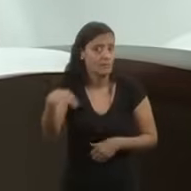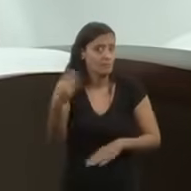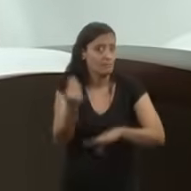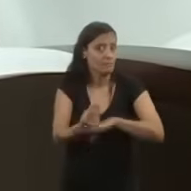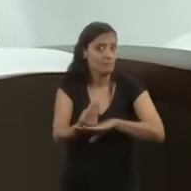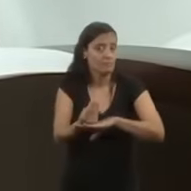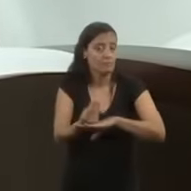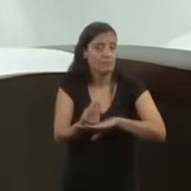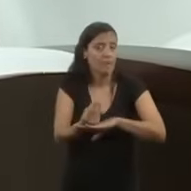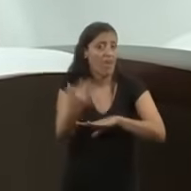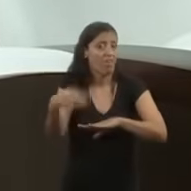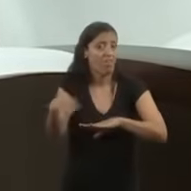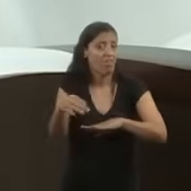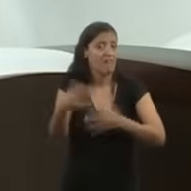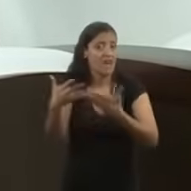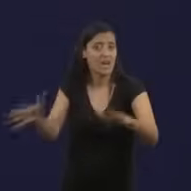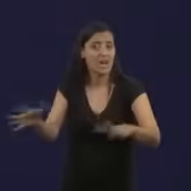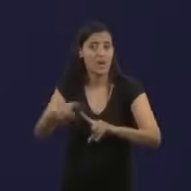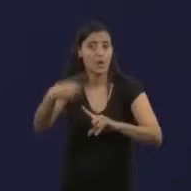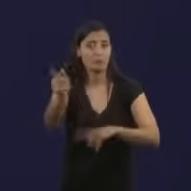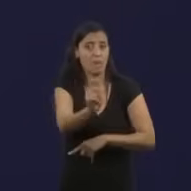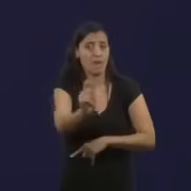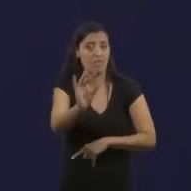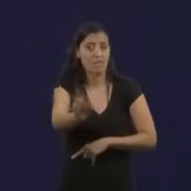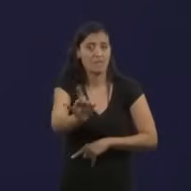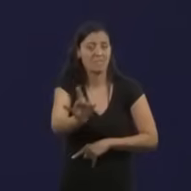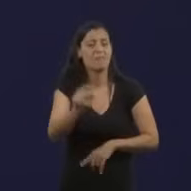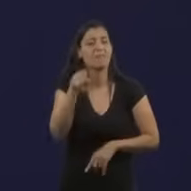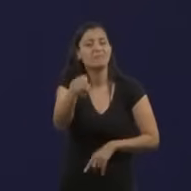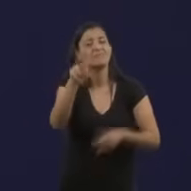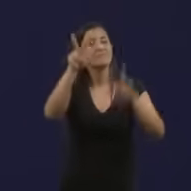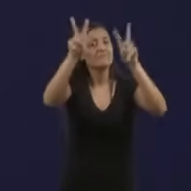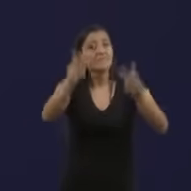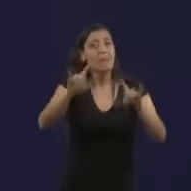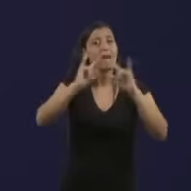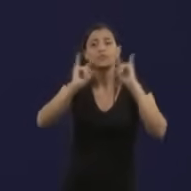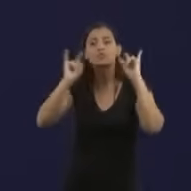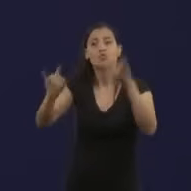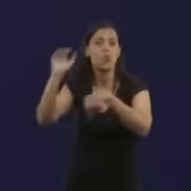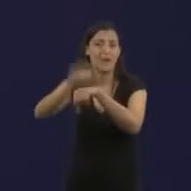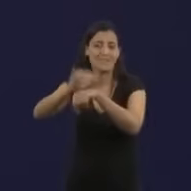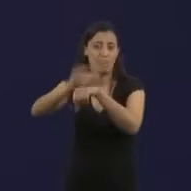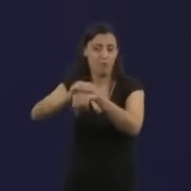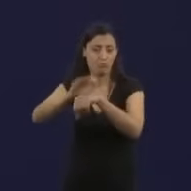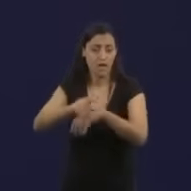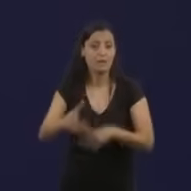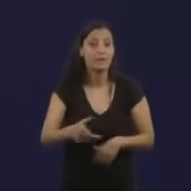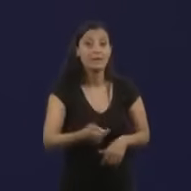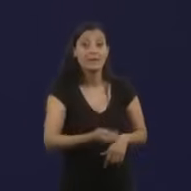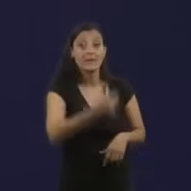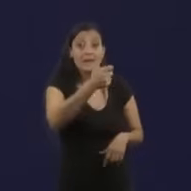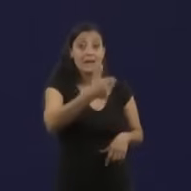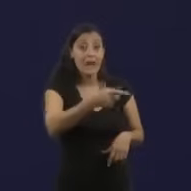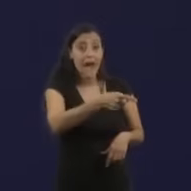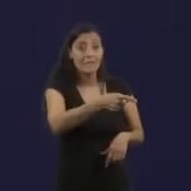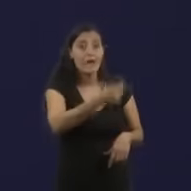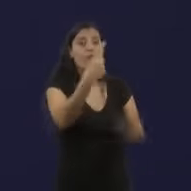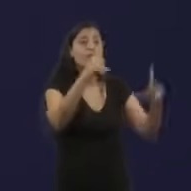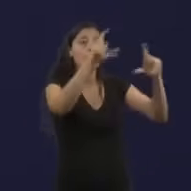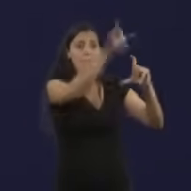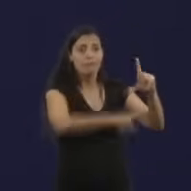diciembre es un tema ajeno a nosotros que tiene que resolver el casi se nos mata un un